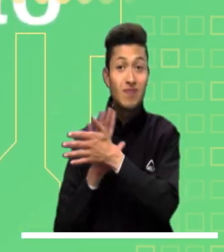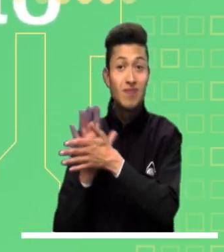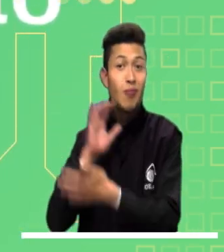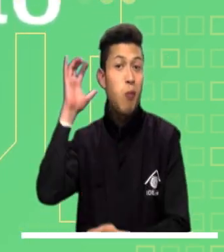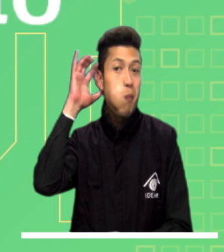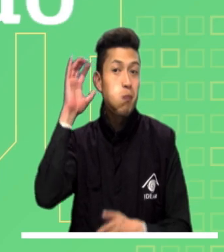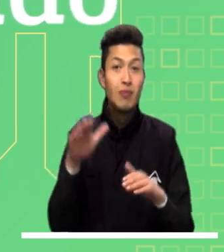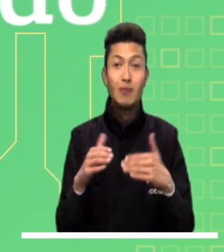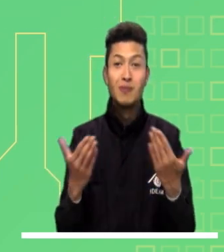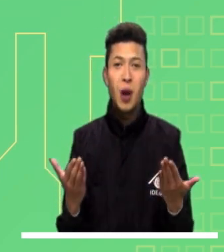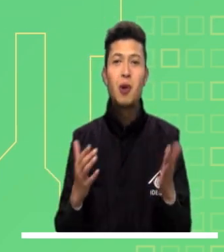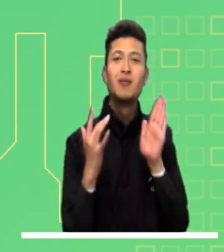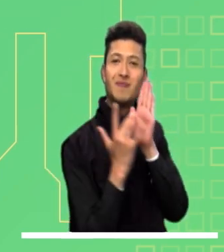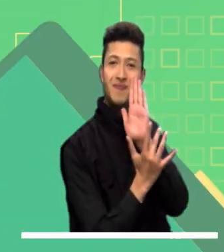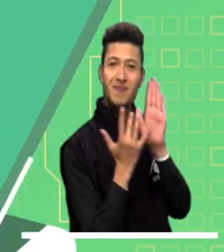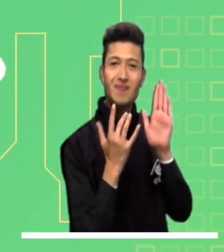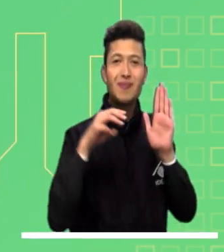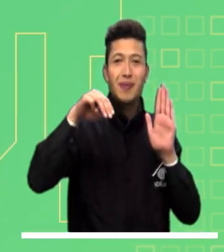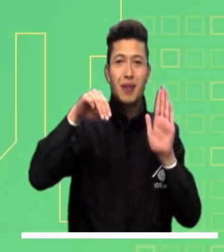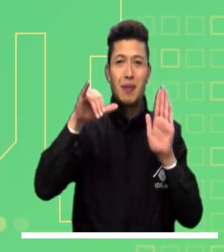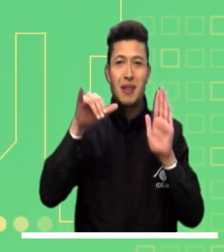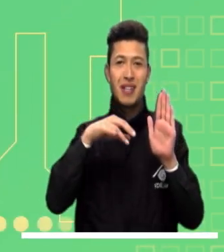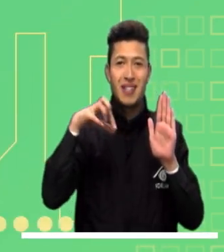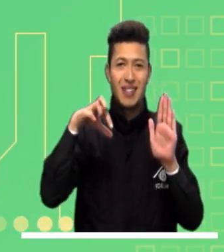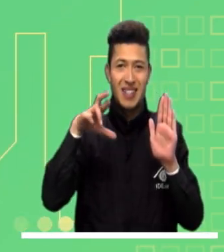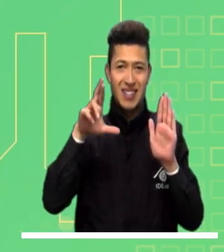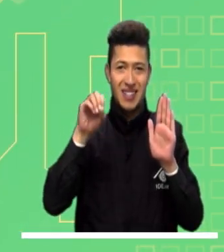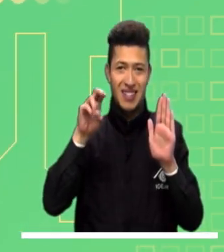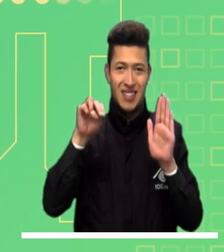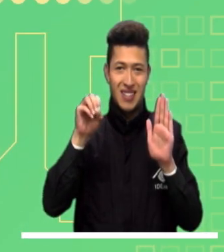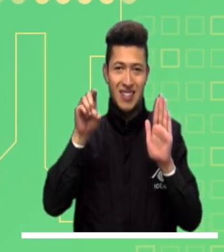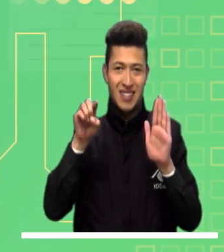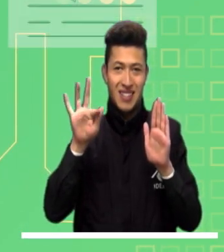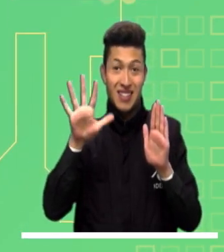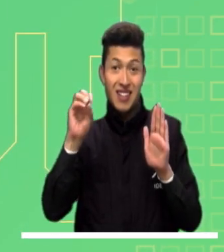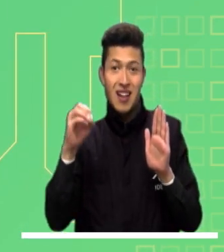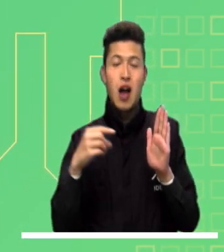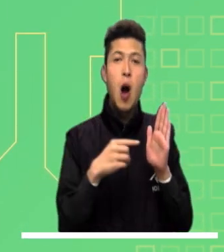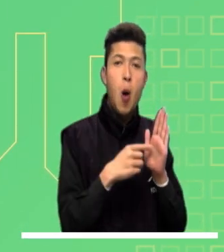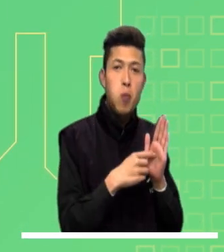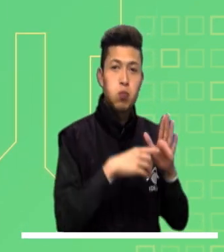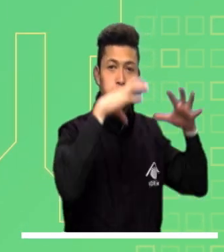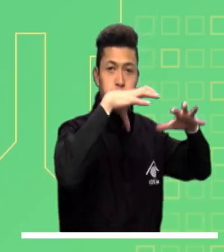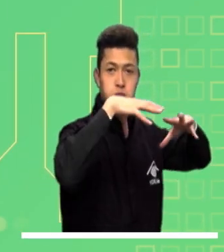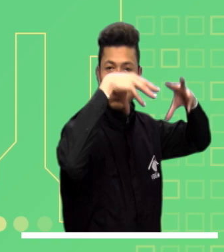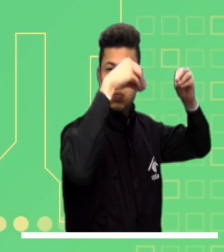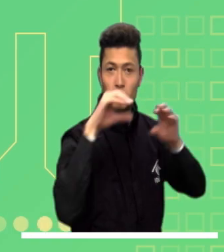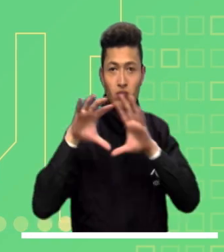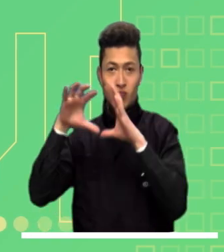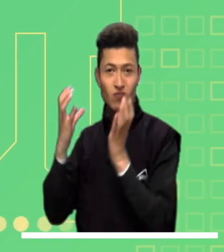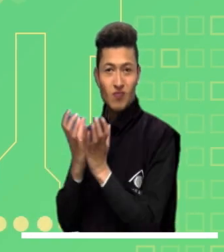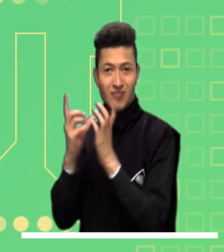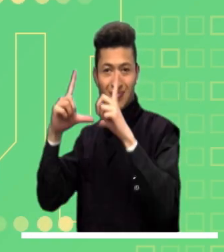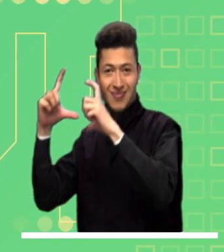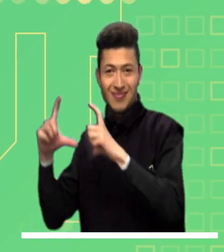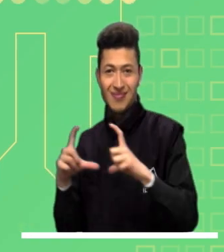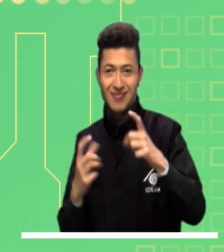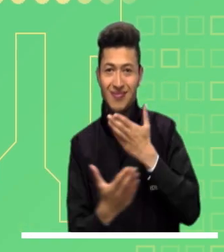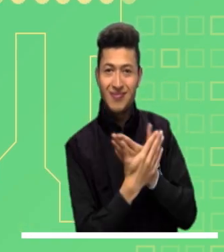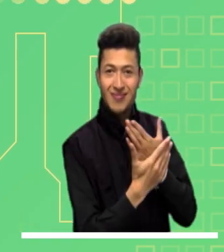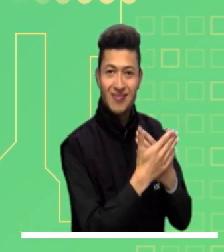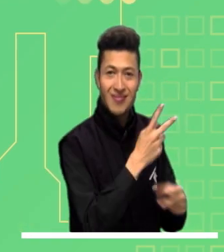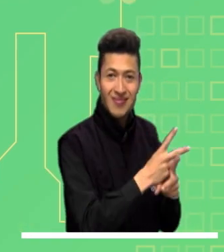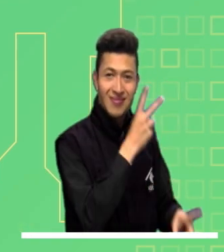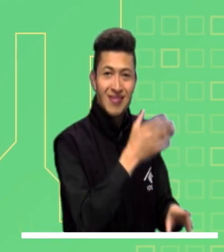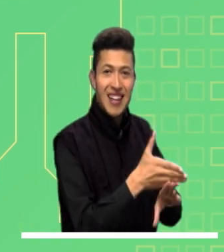informado y en tiempo real a través de nuestra aplicación Mi Pronóstico. Consulte los pronósticos del estado del tiempo, las